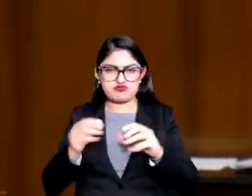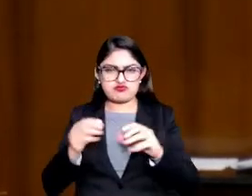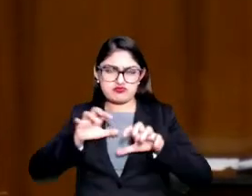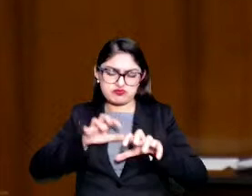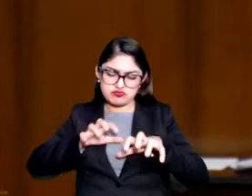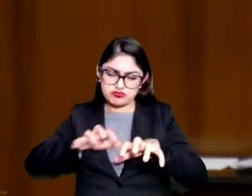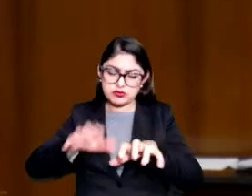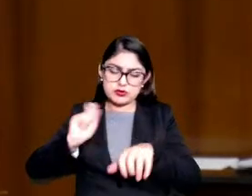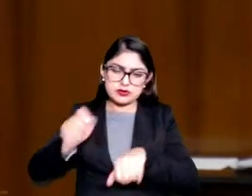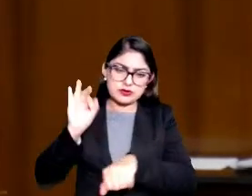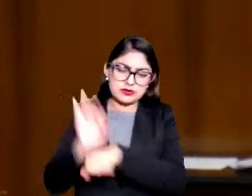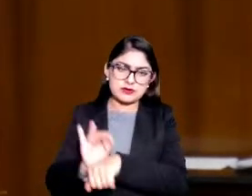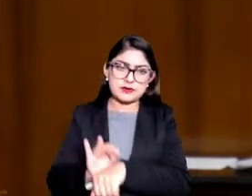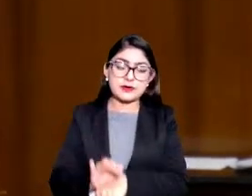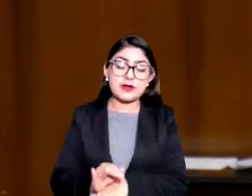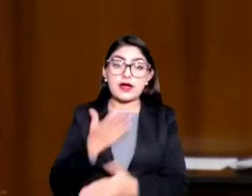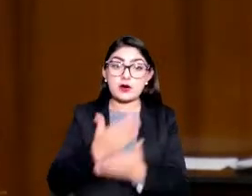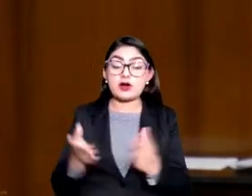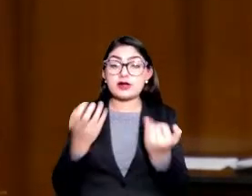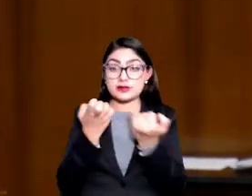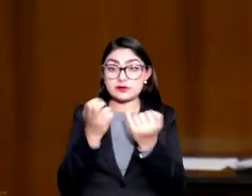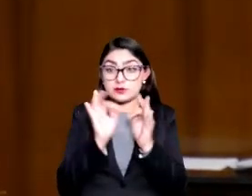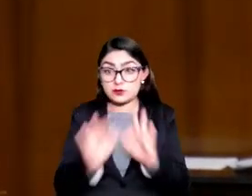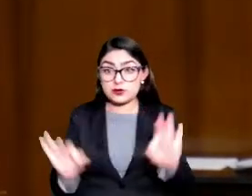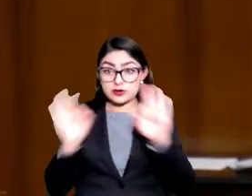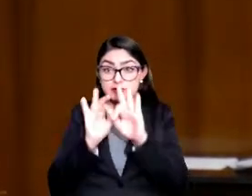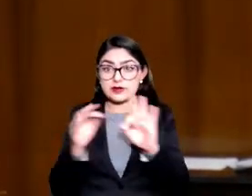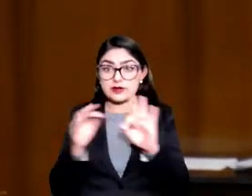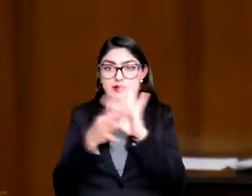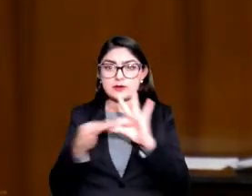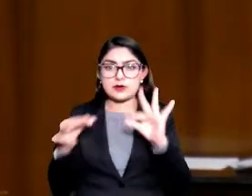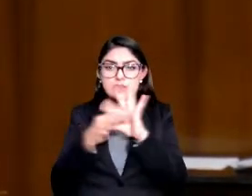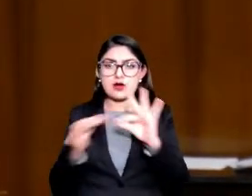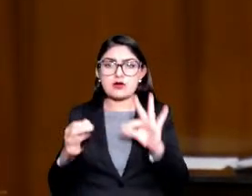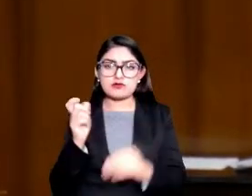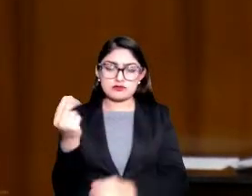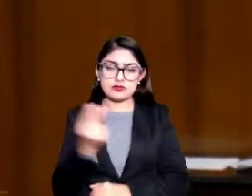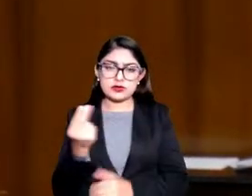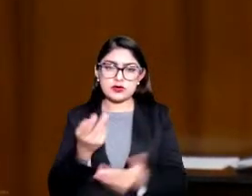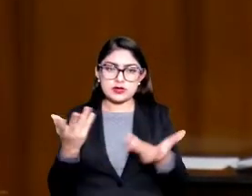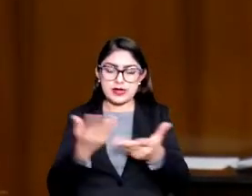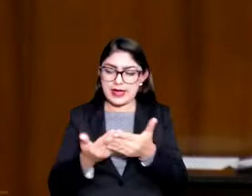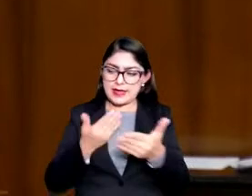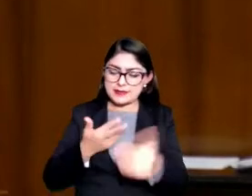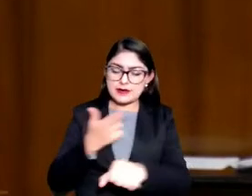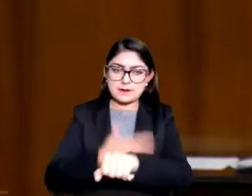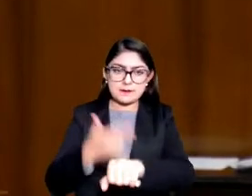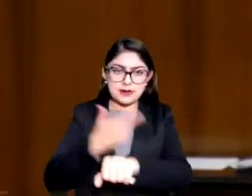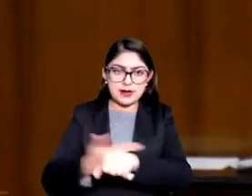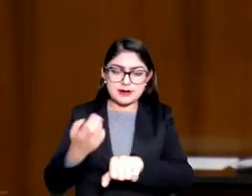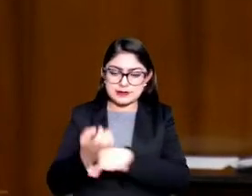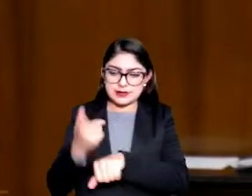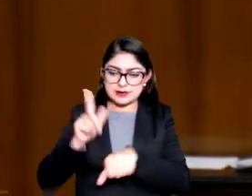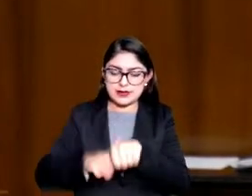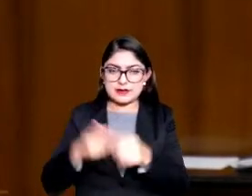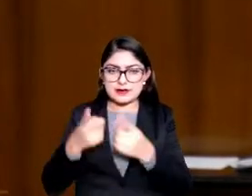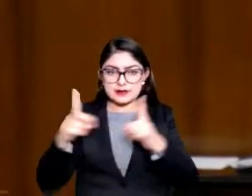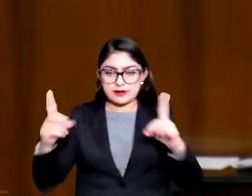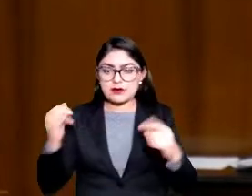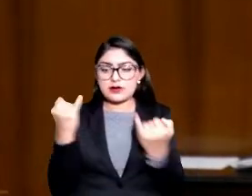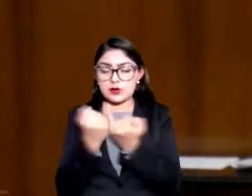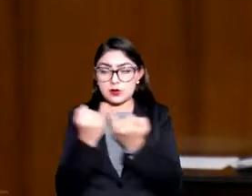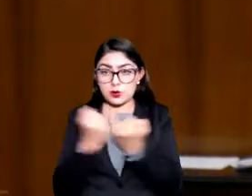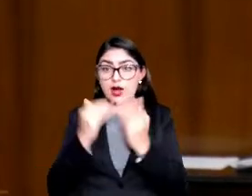públicos que debe ser de carácter funcional. Se da cumplimiento al Plan Estatal de Desarrollo y a los objetivos de la Agenda